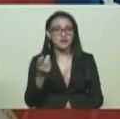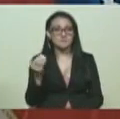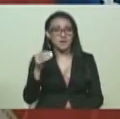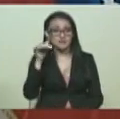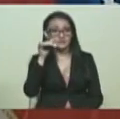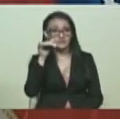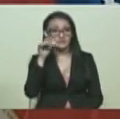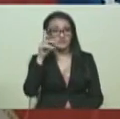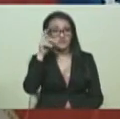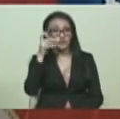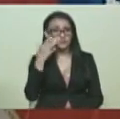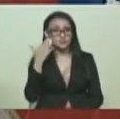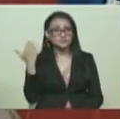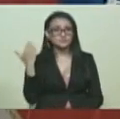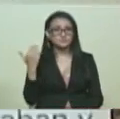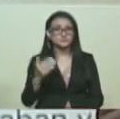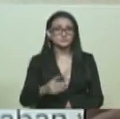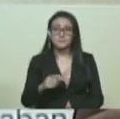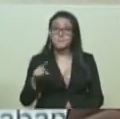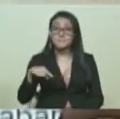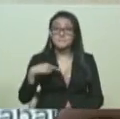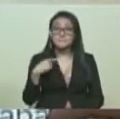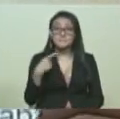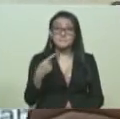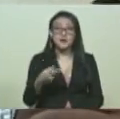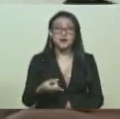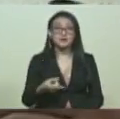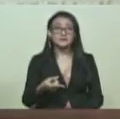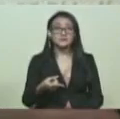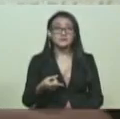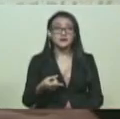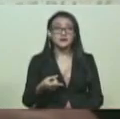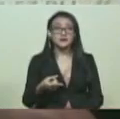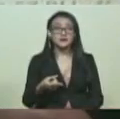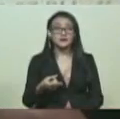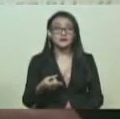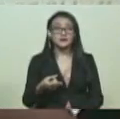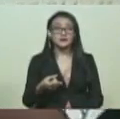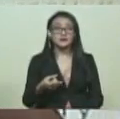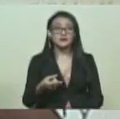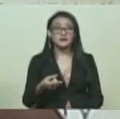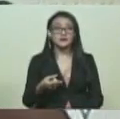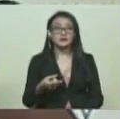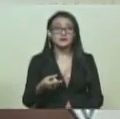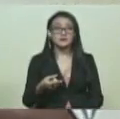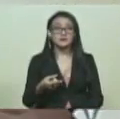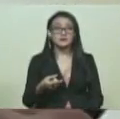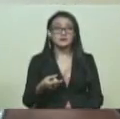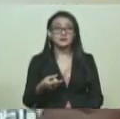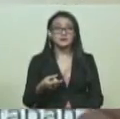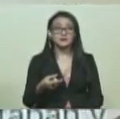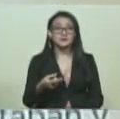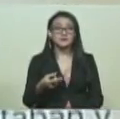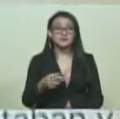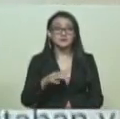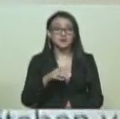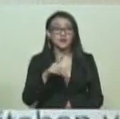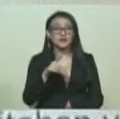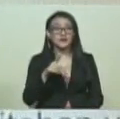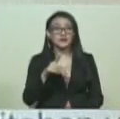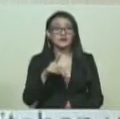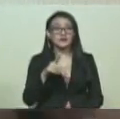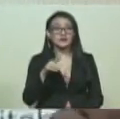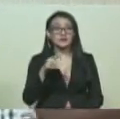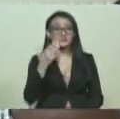Mañana los cajeros, le dice Óscar Pérez, le da la orden a este terrorista para atacar